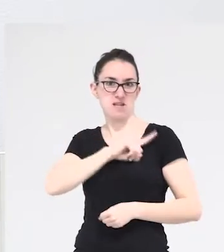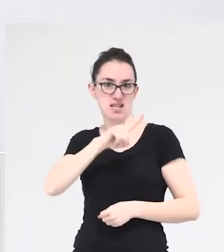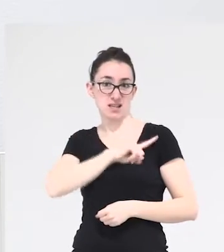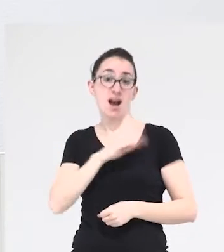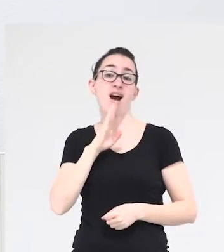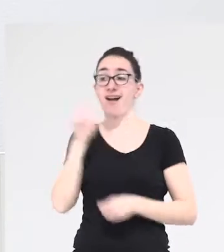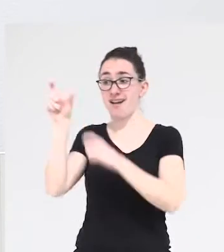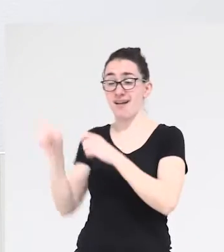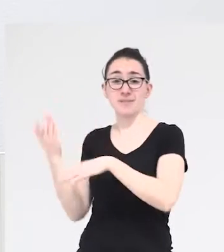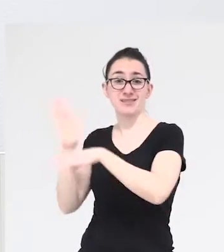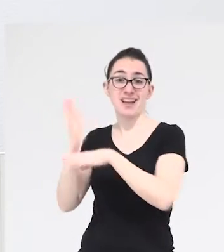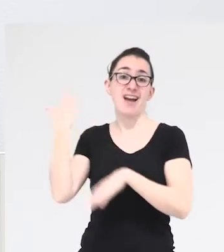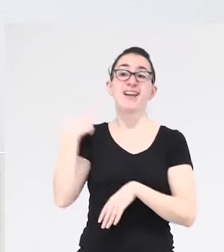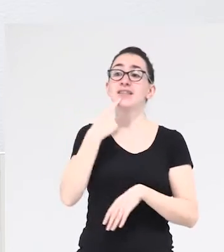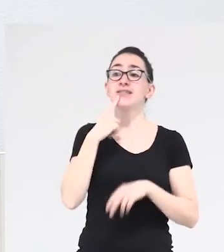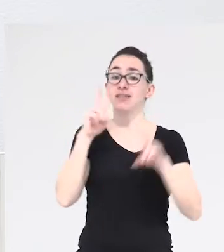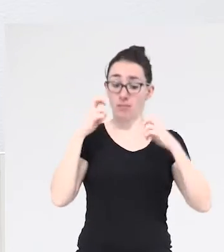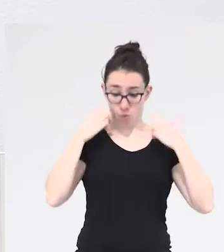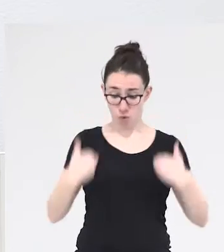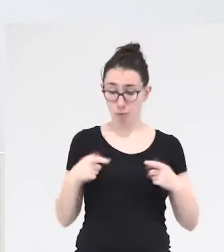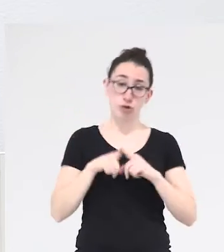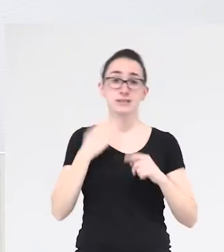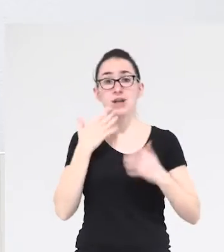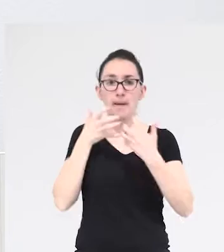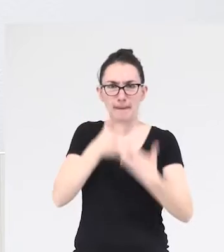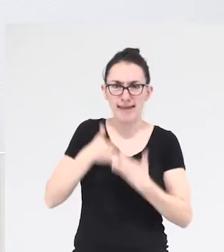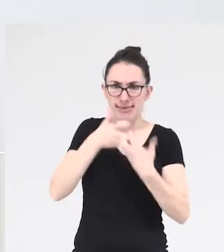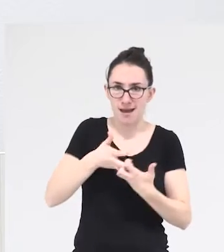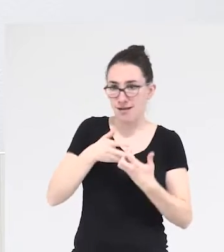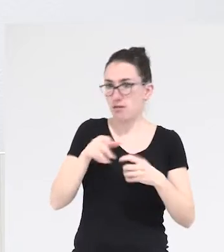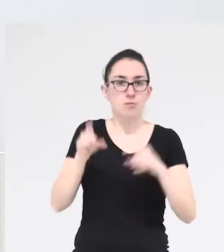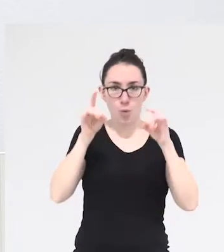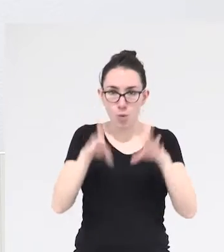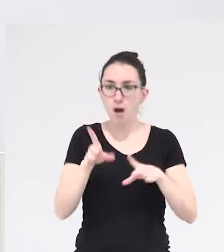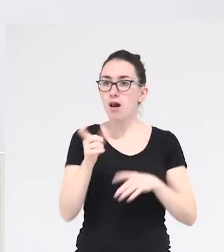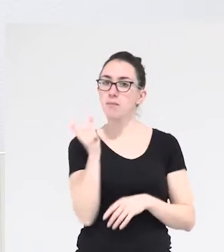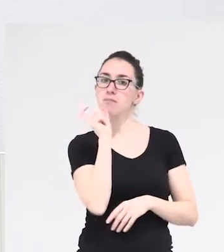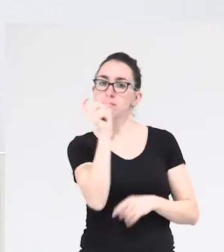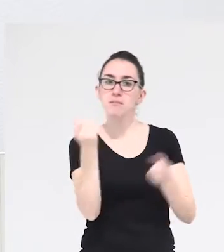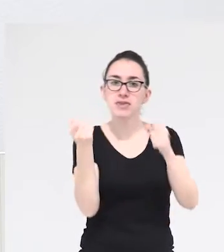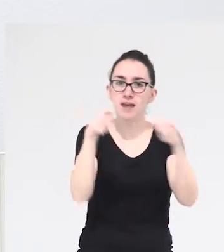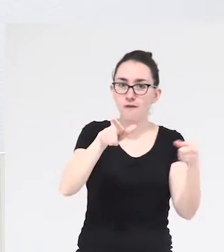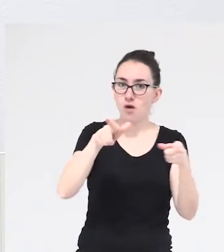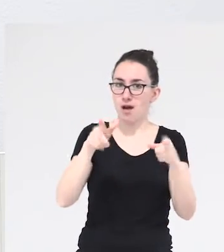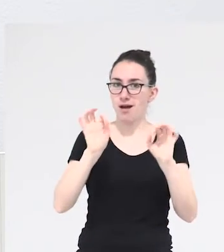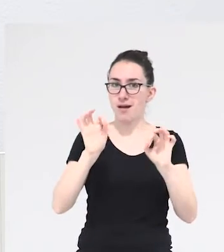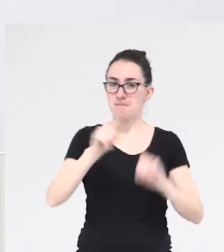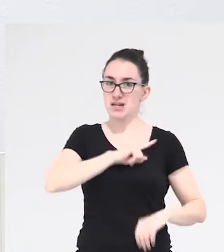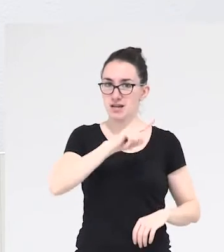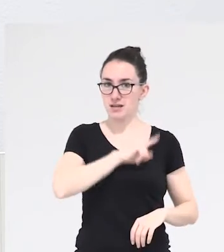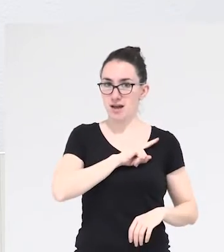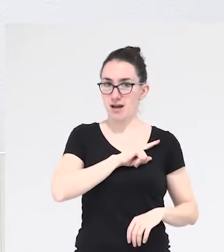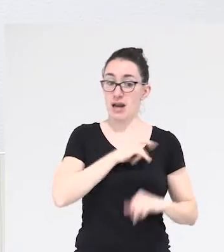batalla, bueno, el cuerpo militariza, el cuerpo ahí, otra metáfora militar sobre el cuerpo, el estar en línea